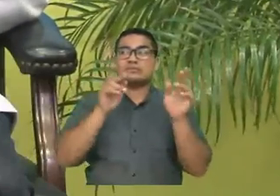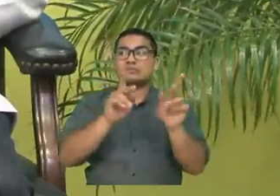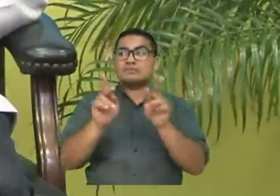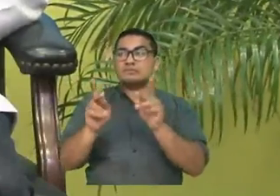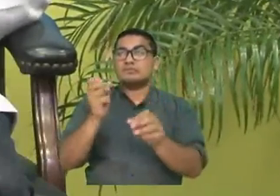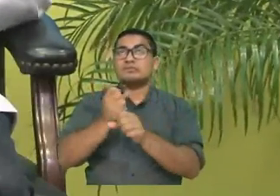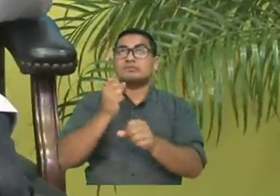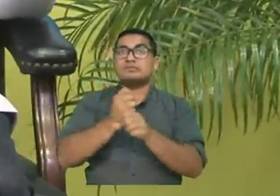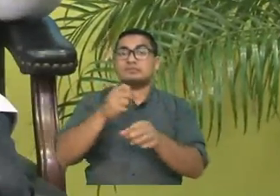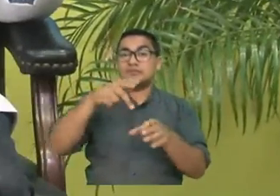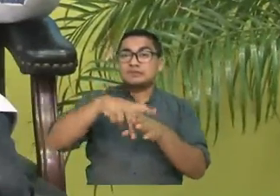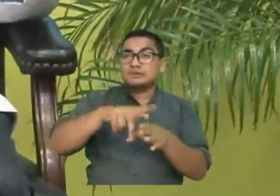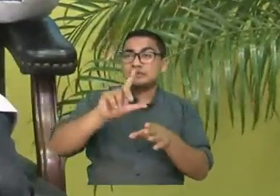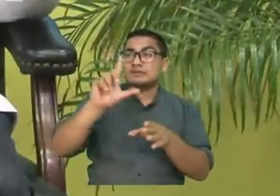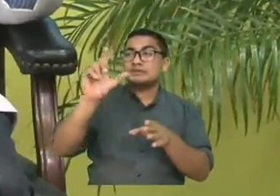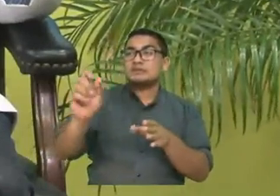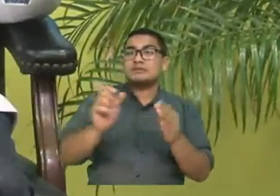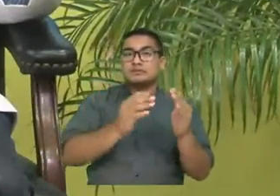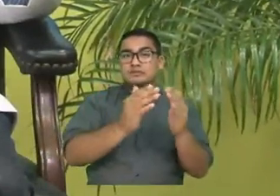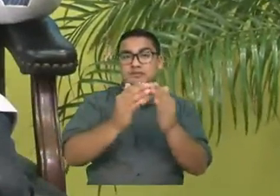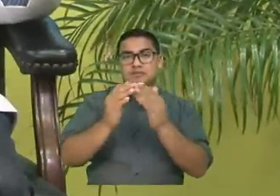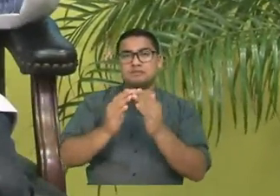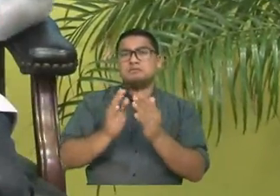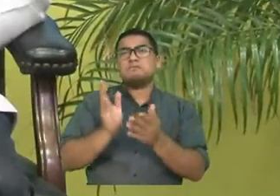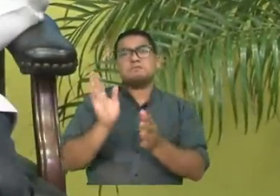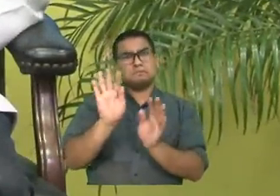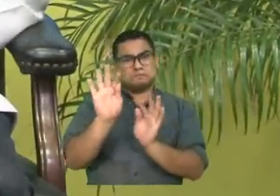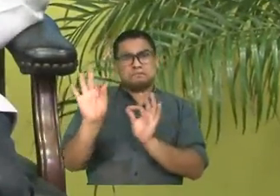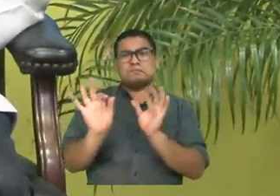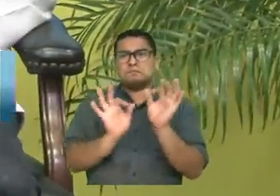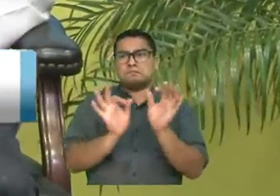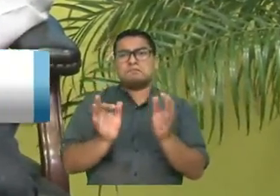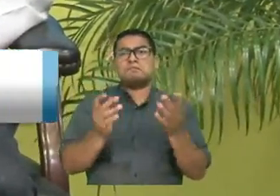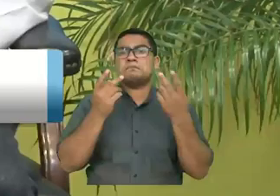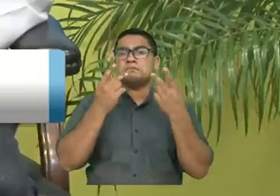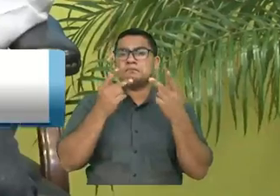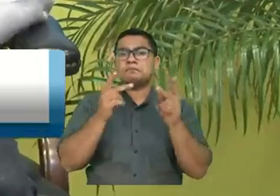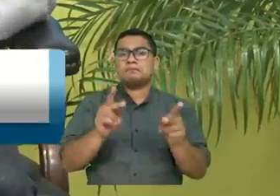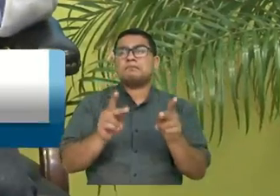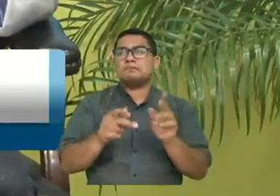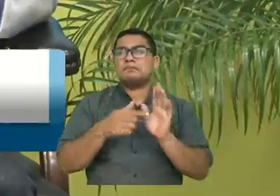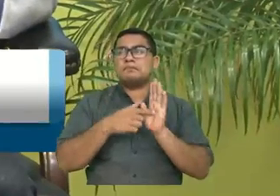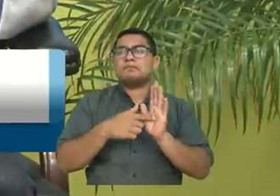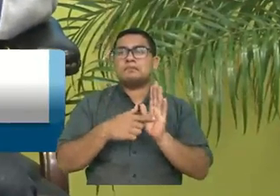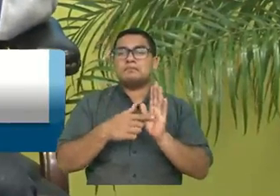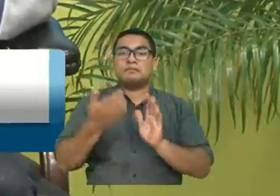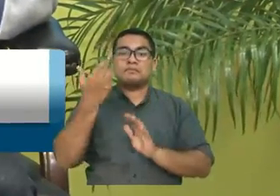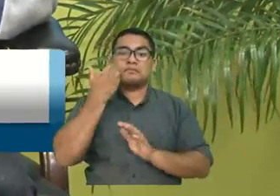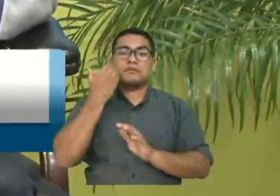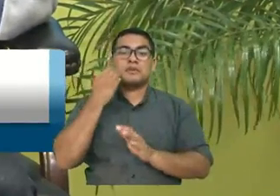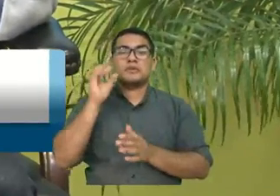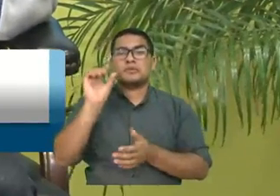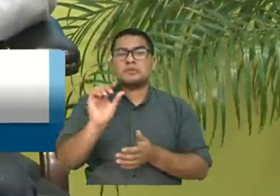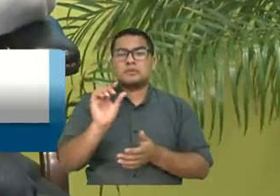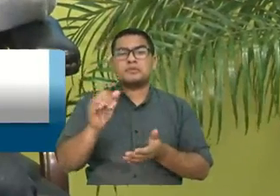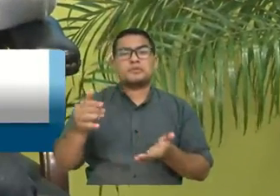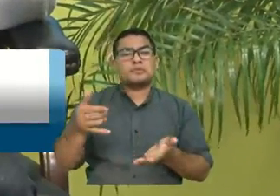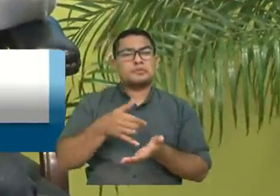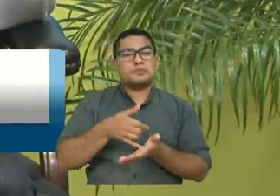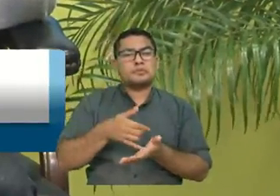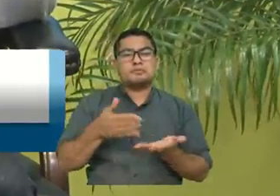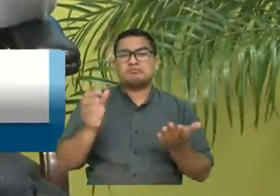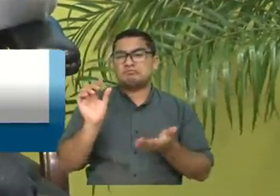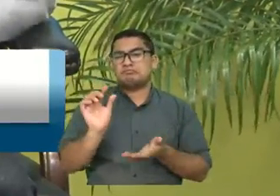mayor riesgo. Sí, en la ciudad han habido, ¿verdad? Pero los cuadros son cuadros leves, ¿verdad? No como lo